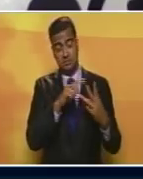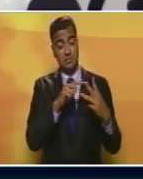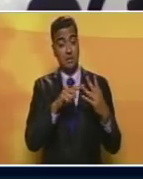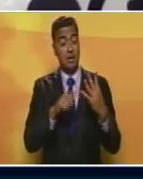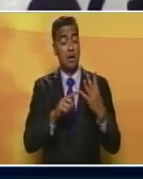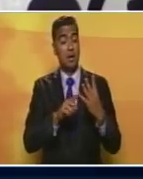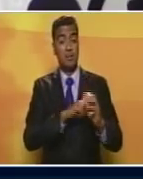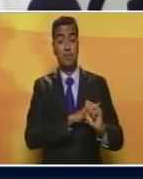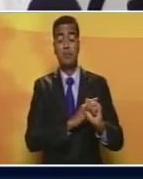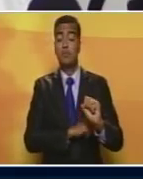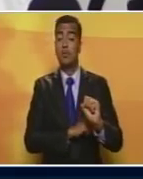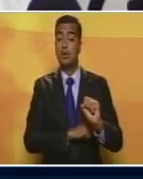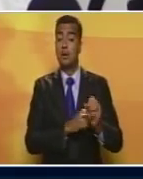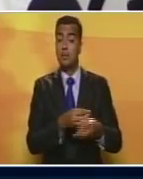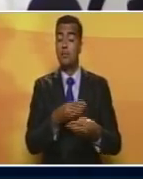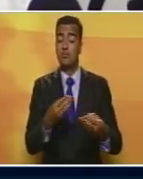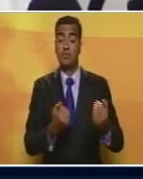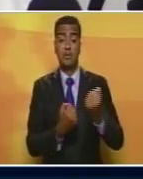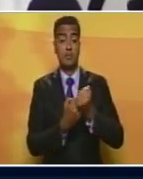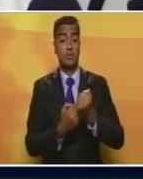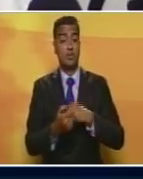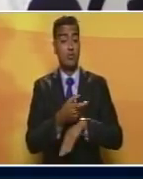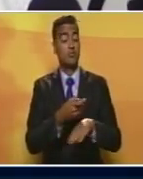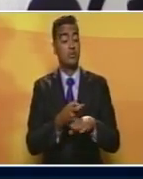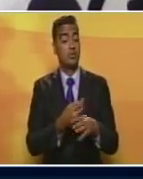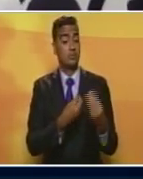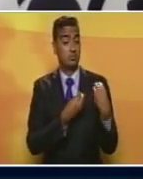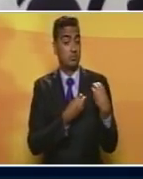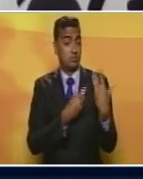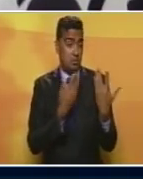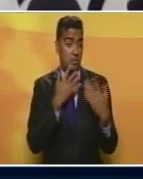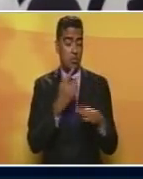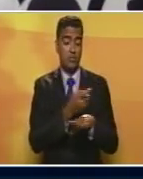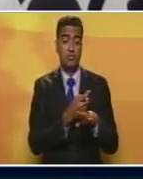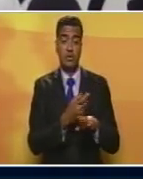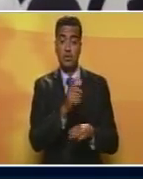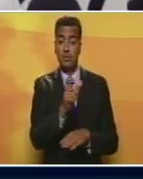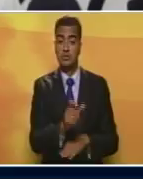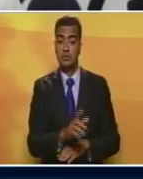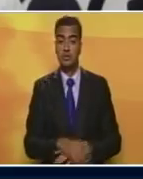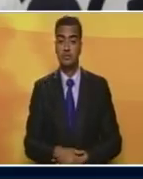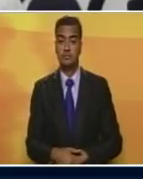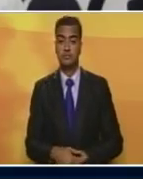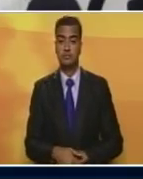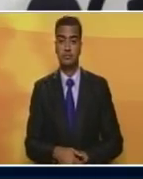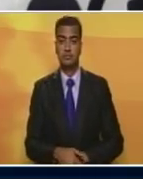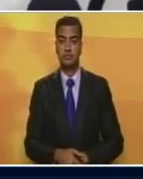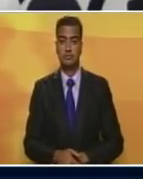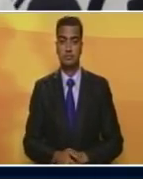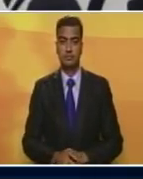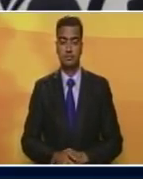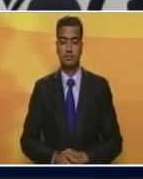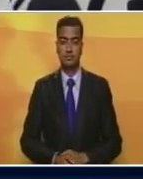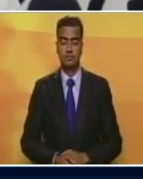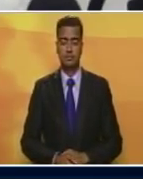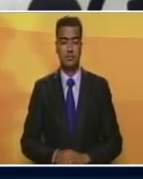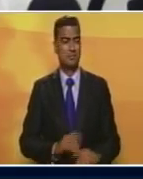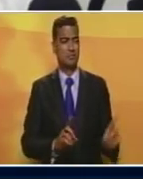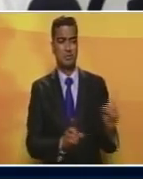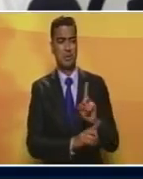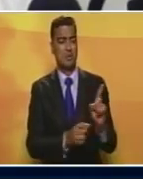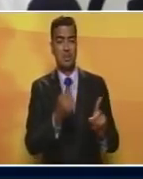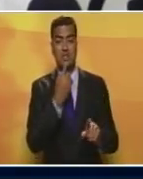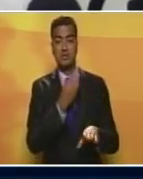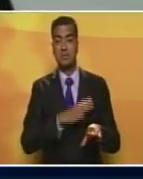interno de los poderes públicos que están dominados por el gobierno nacional. Un conflicto interno porque mientras el ministro dice una cosa,